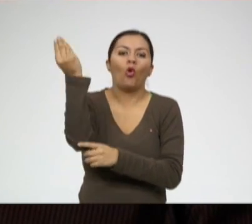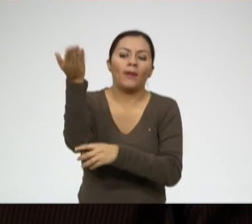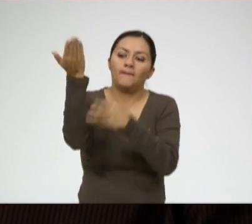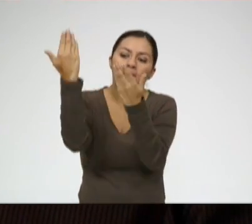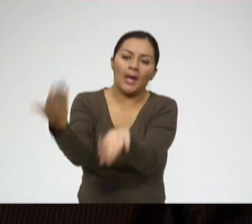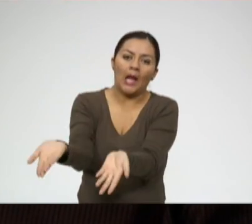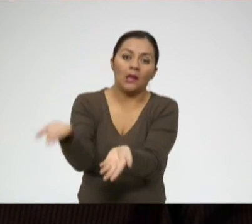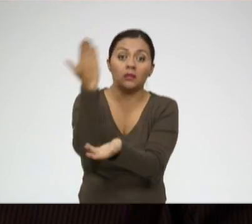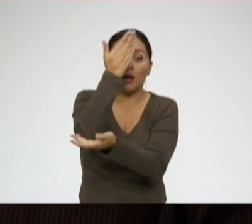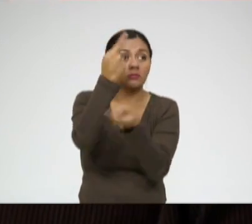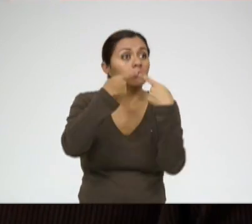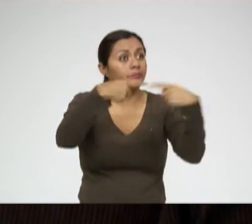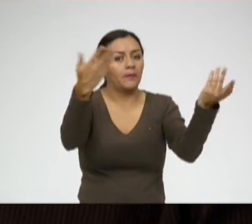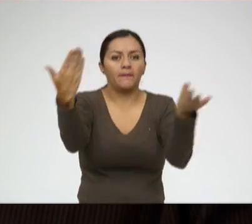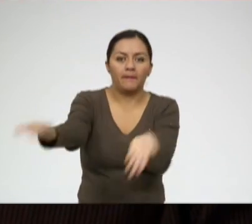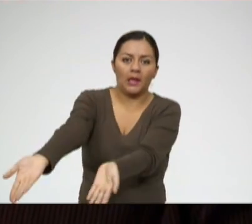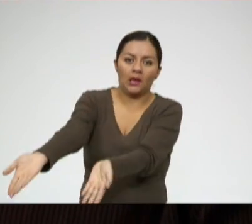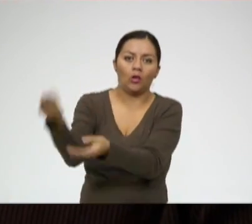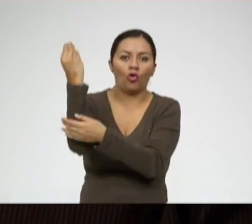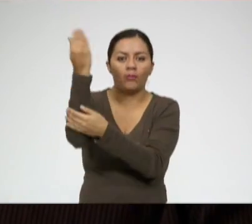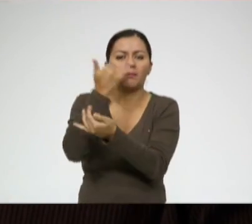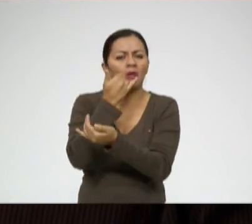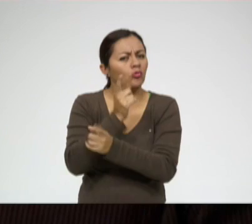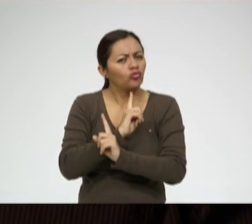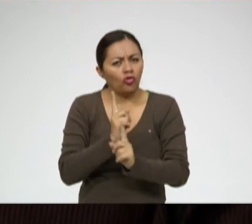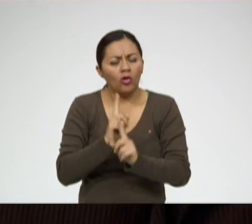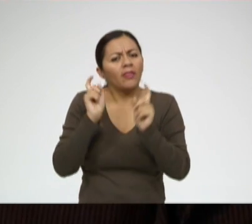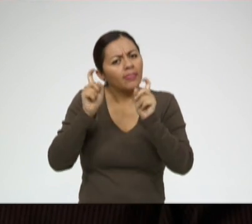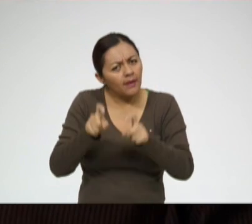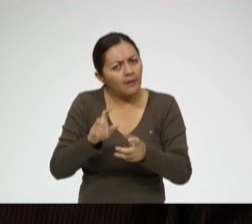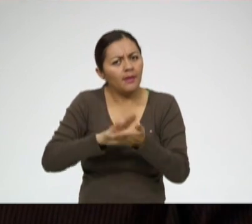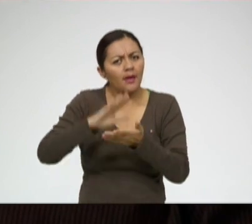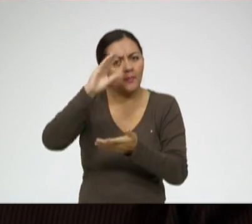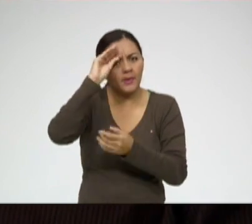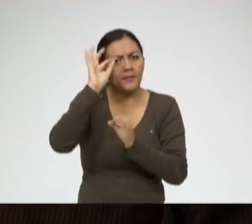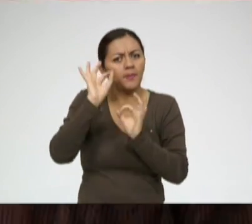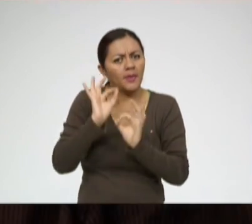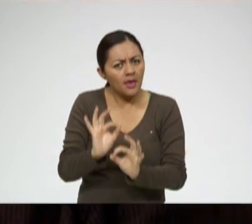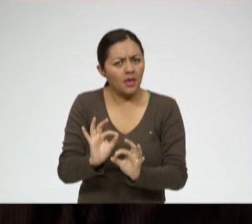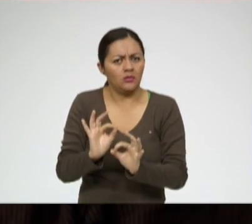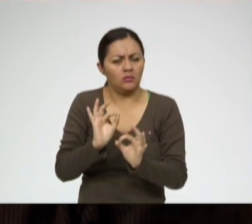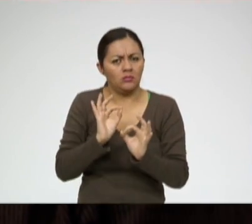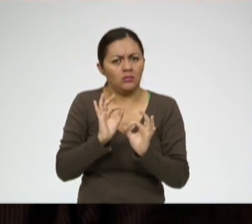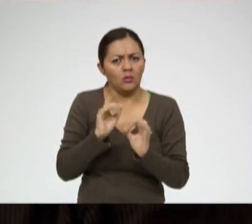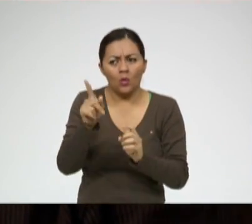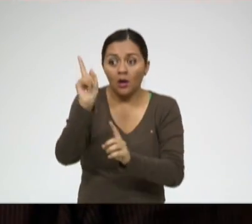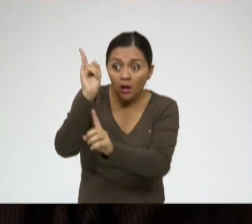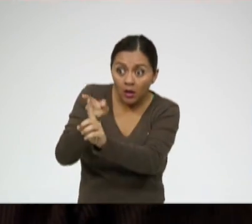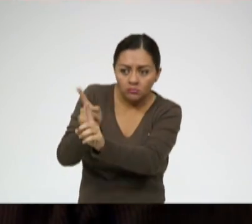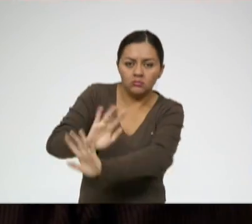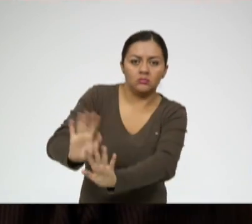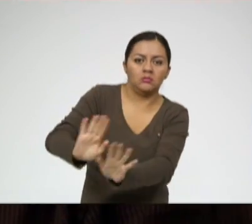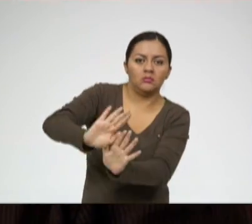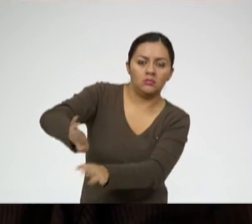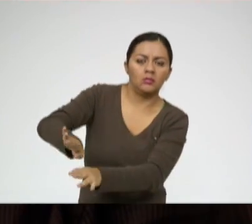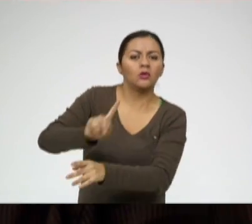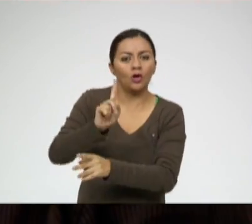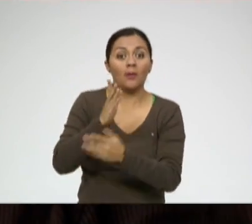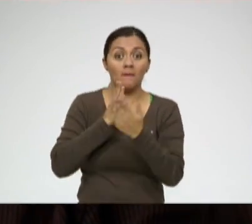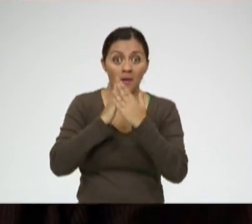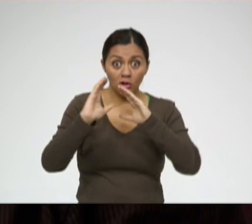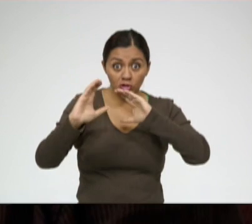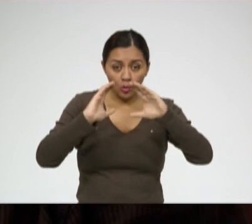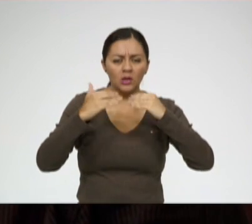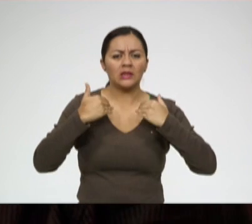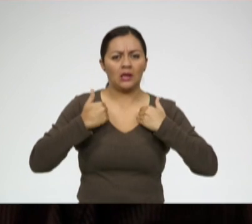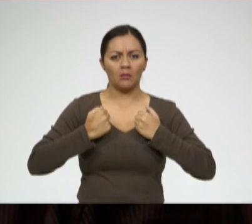los adolescentes, necesitan aprender a no estereotipar. Los medios son incapaces de explicar